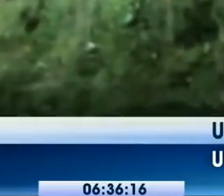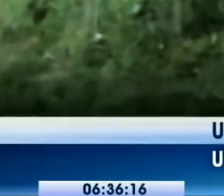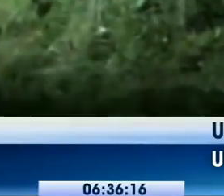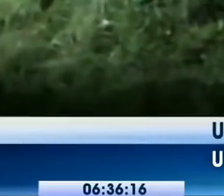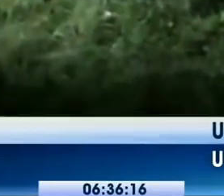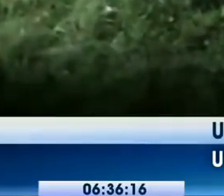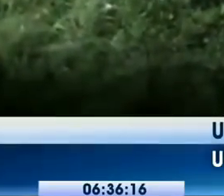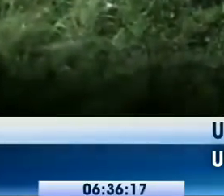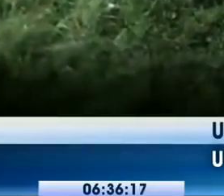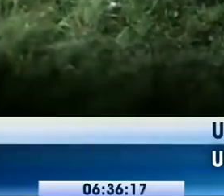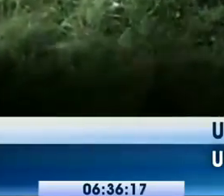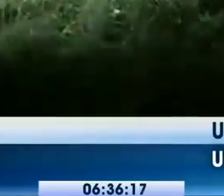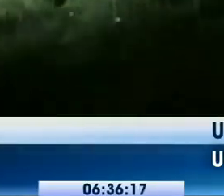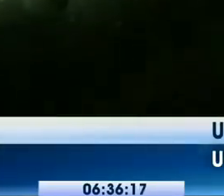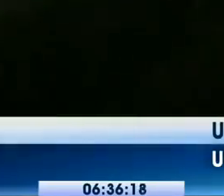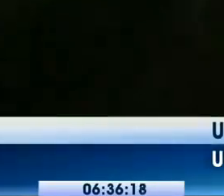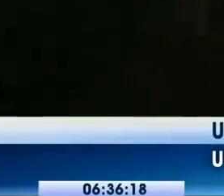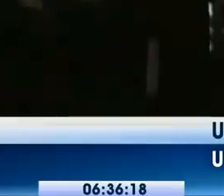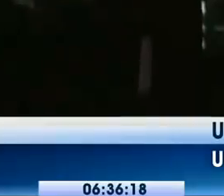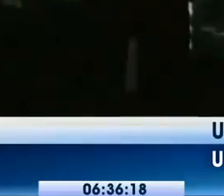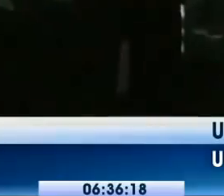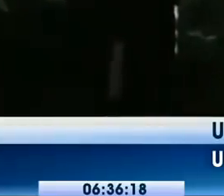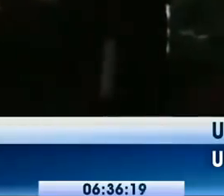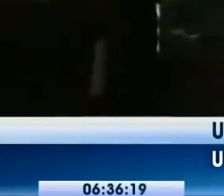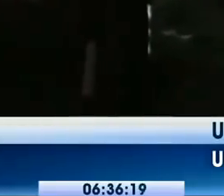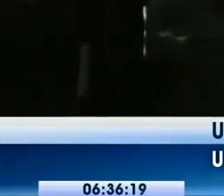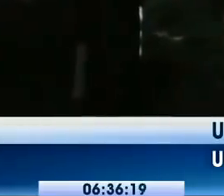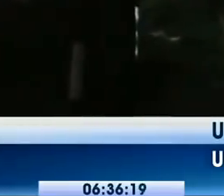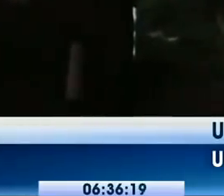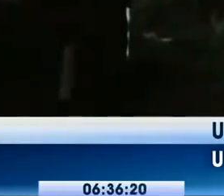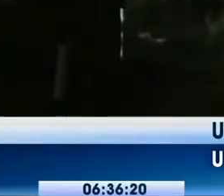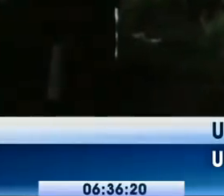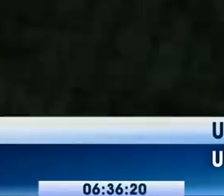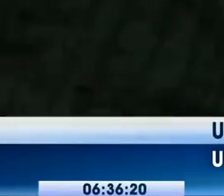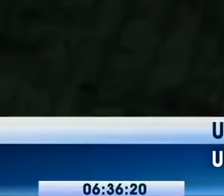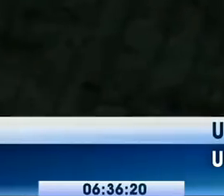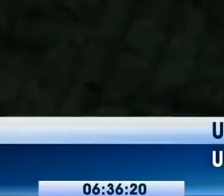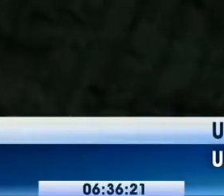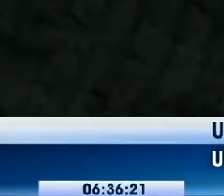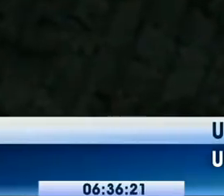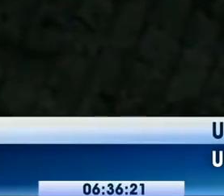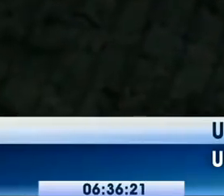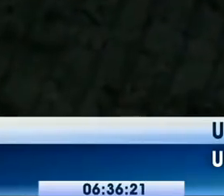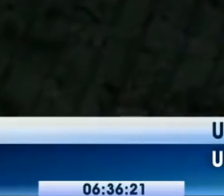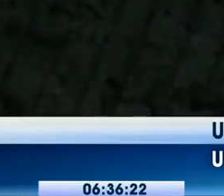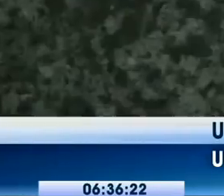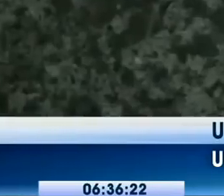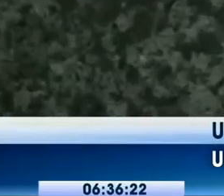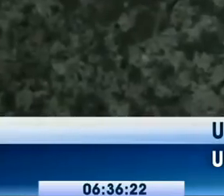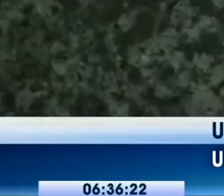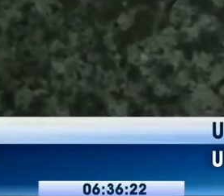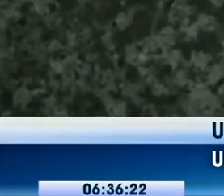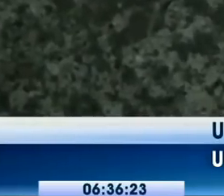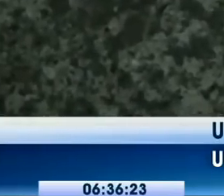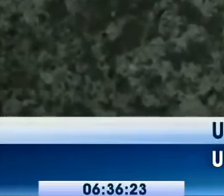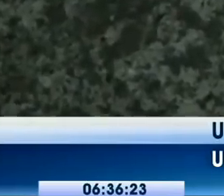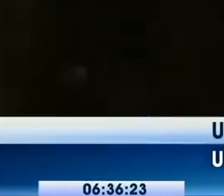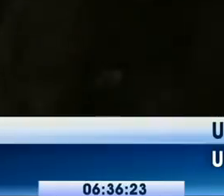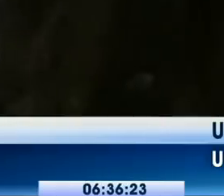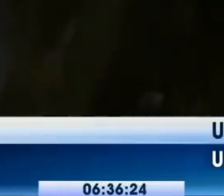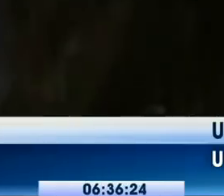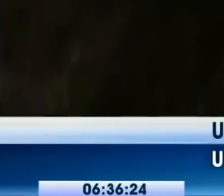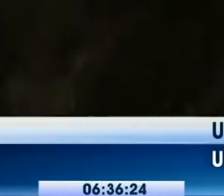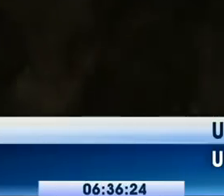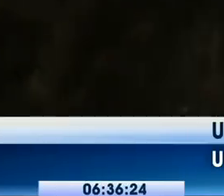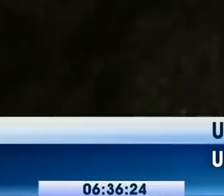momento se ha confirmado de una persona fallecida, quien no ha sido identificada. Sus restos estaban desperdigados, al igual que el vehículo. Se